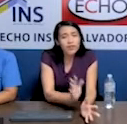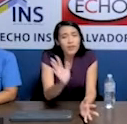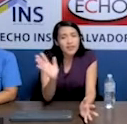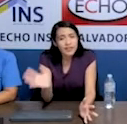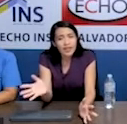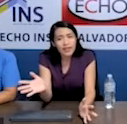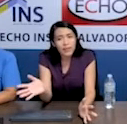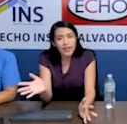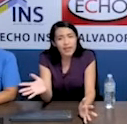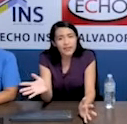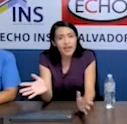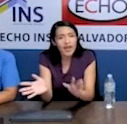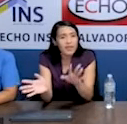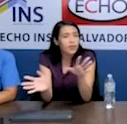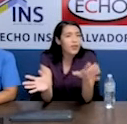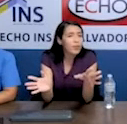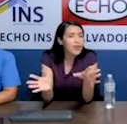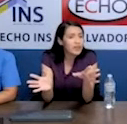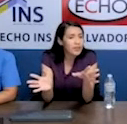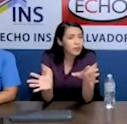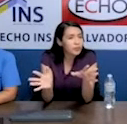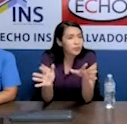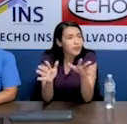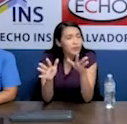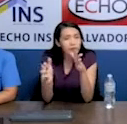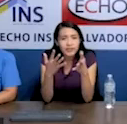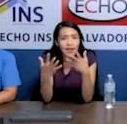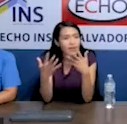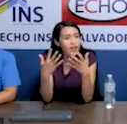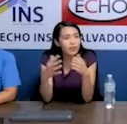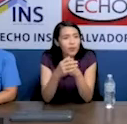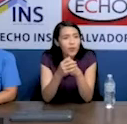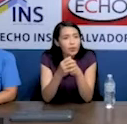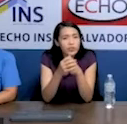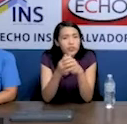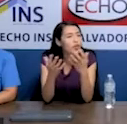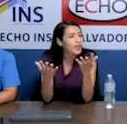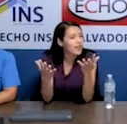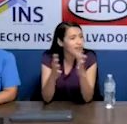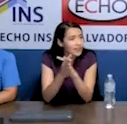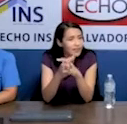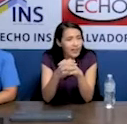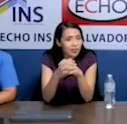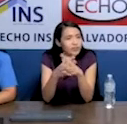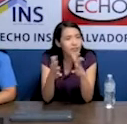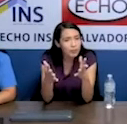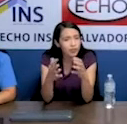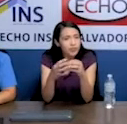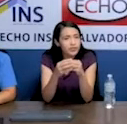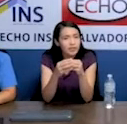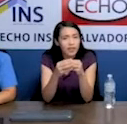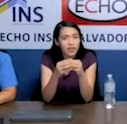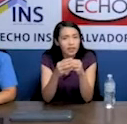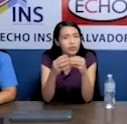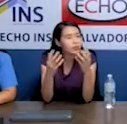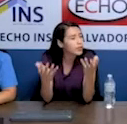Cuando hablamos de medicina de emergencia y cuidados paliativos, pudimos haber como un choque entre